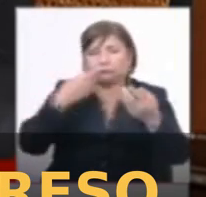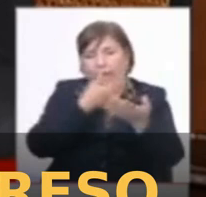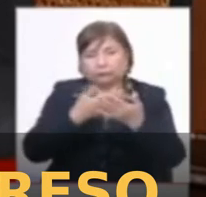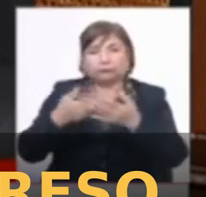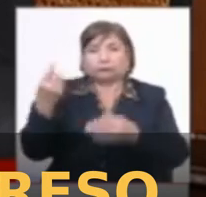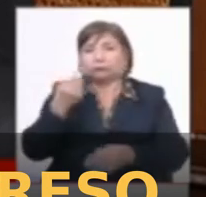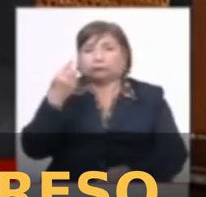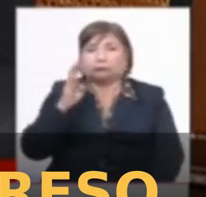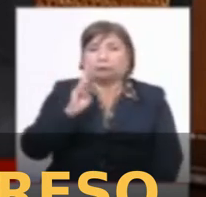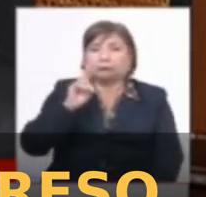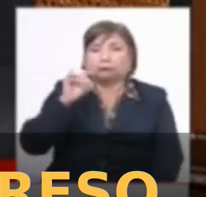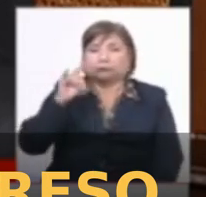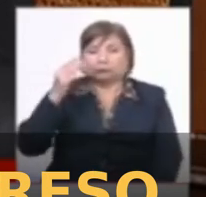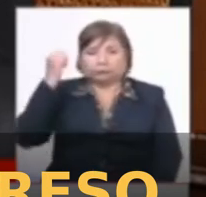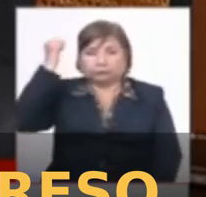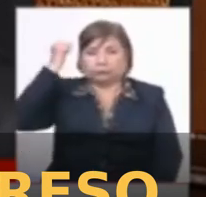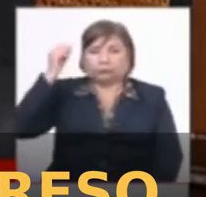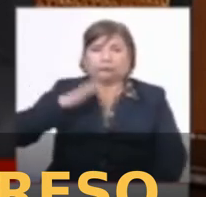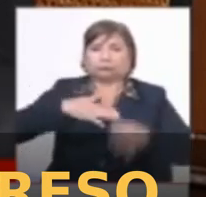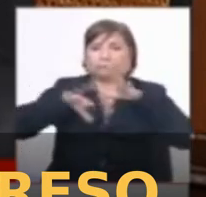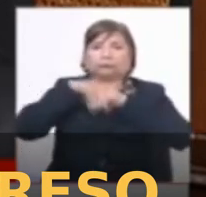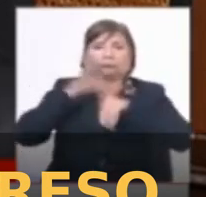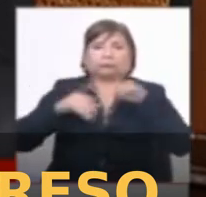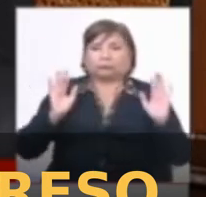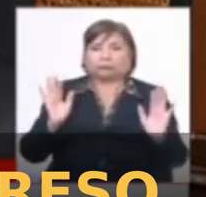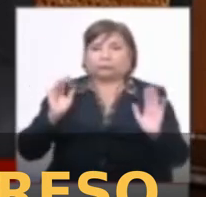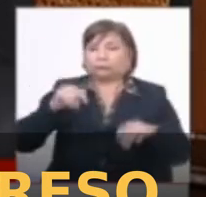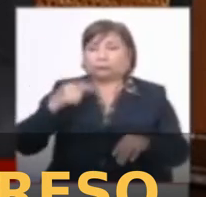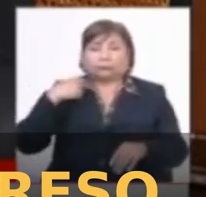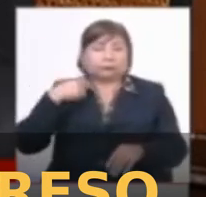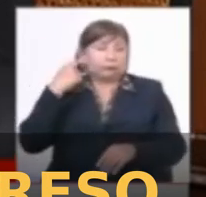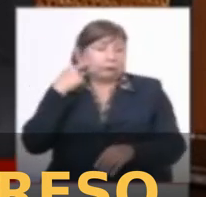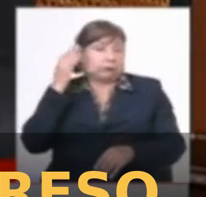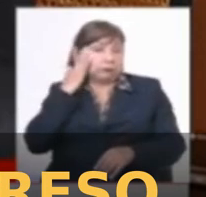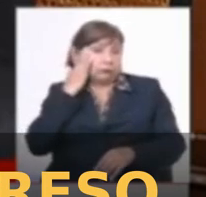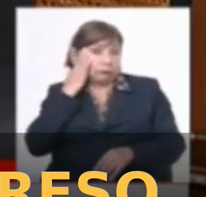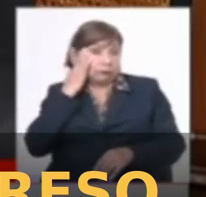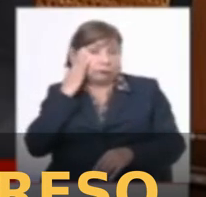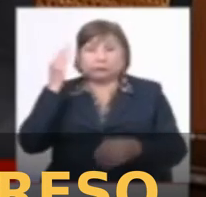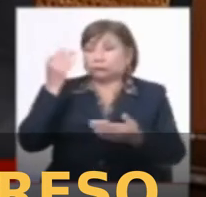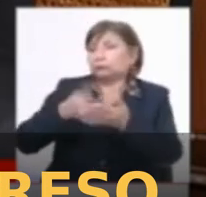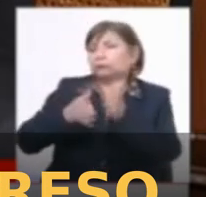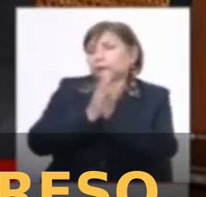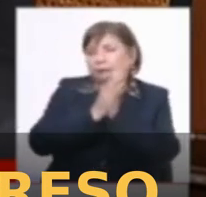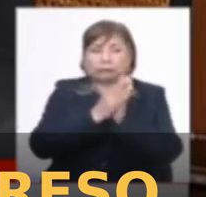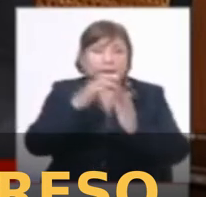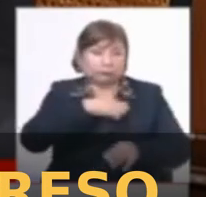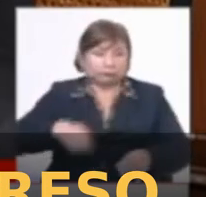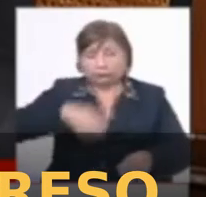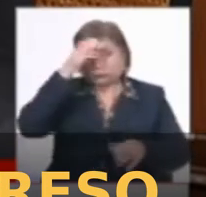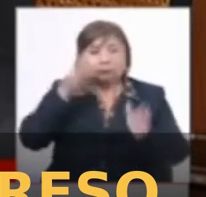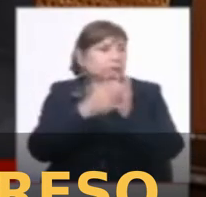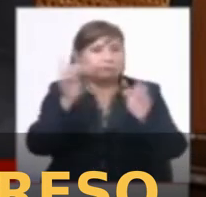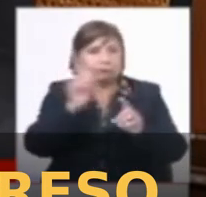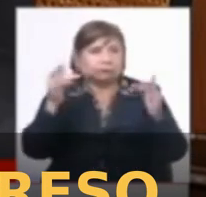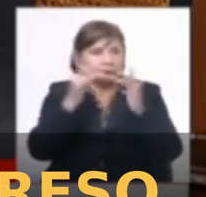solo quería ejercer el derecho de su inocencia en ese momento, lo que yo conocía, le pedía que él necesitaba su arraigo porque